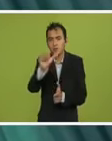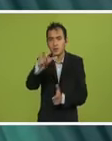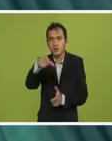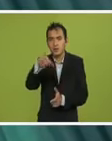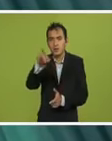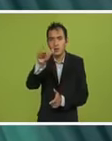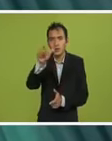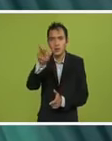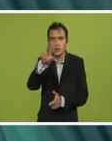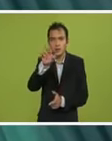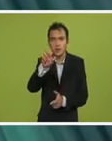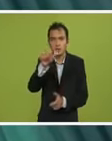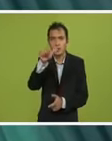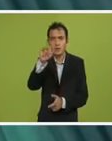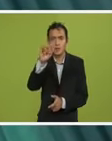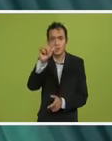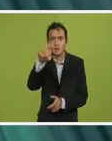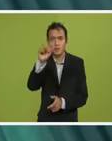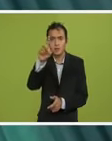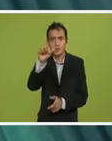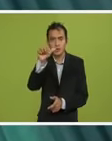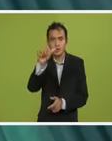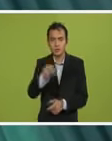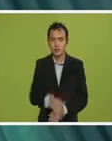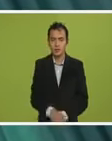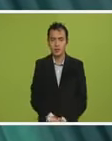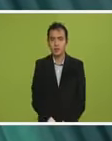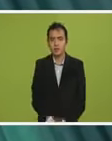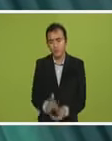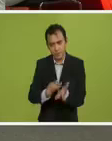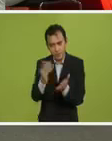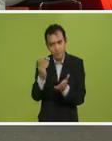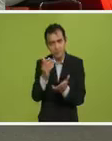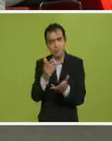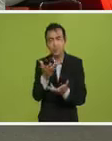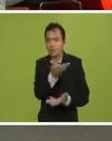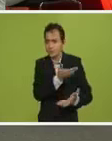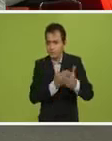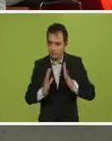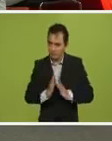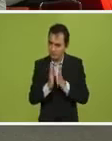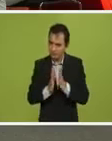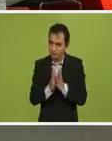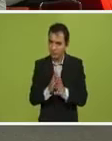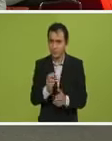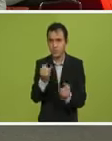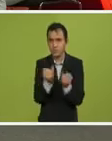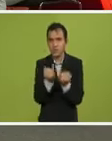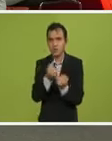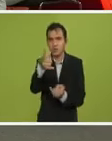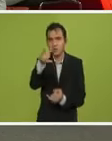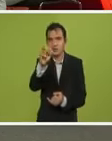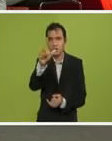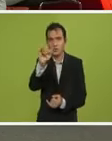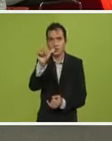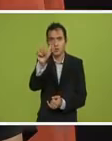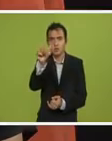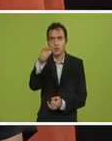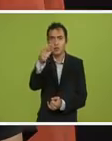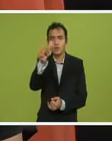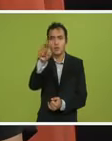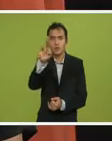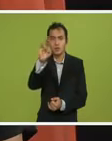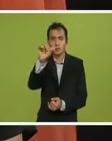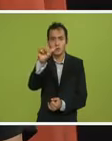a Alicia Medea Herrerías Muñoz, muchas gracias Alicia, gracias por tu participación aquí en Sororidades, y también a Yolli García Alvarez, comisionada presidenta del